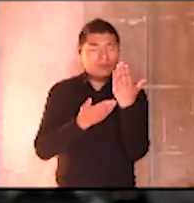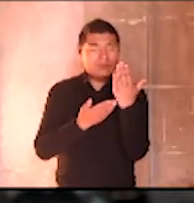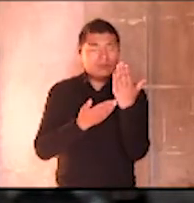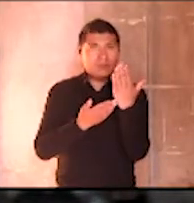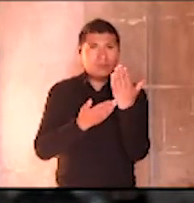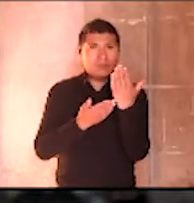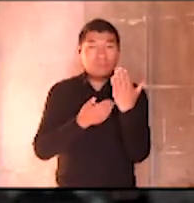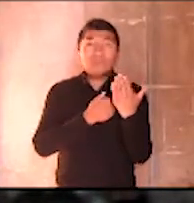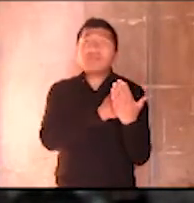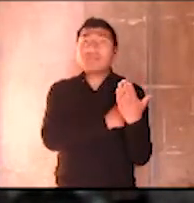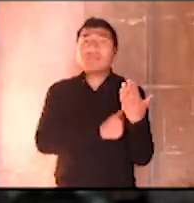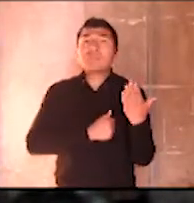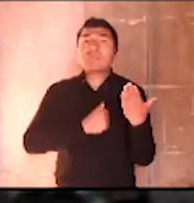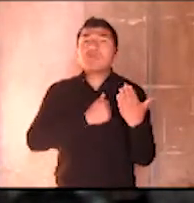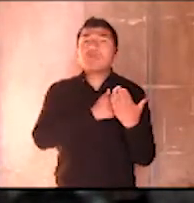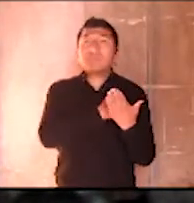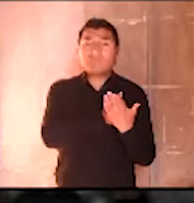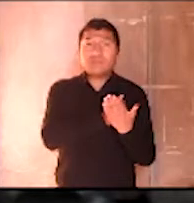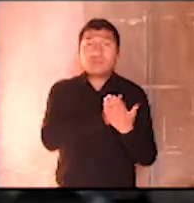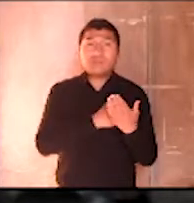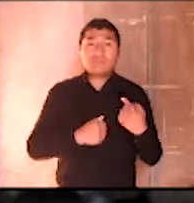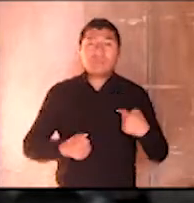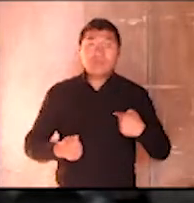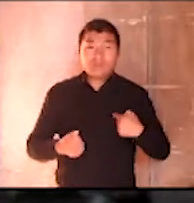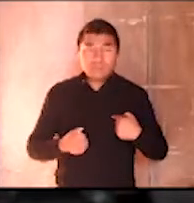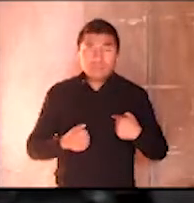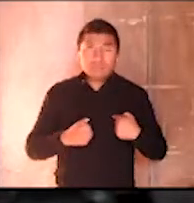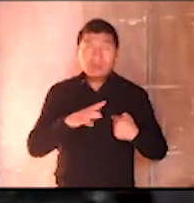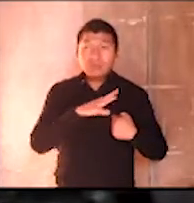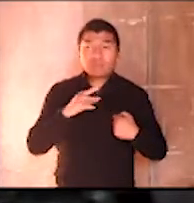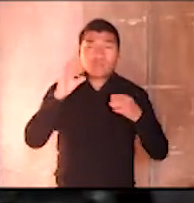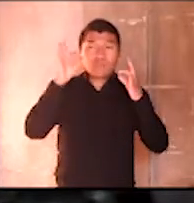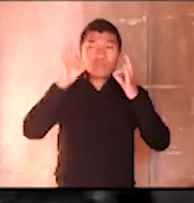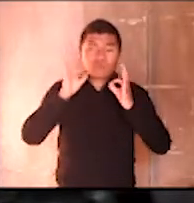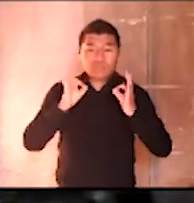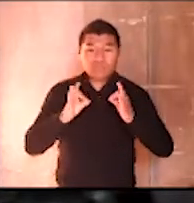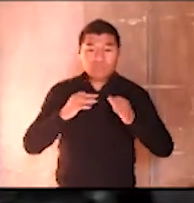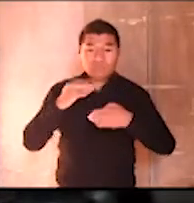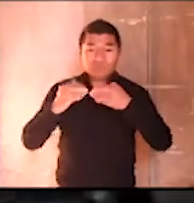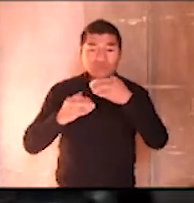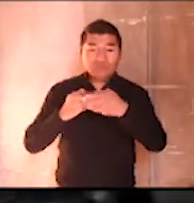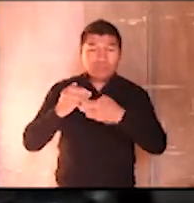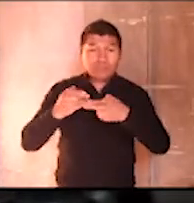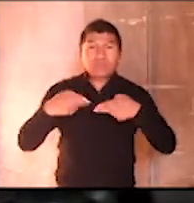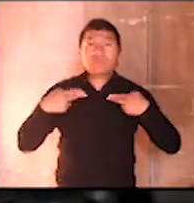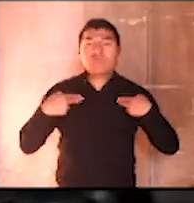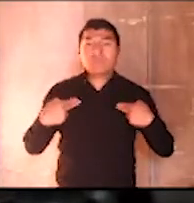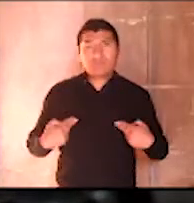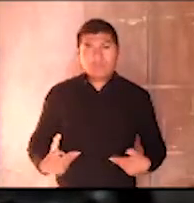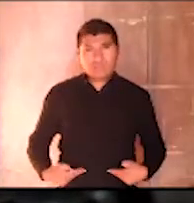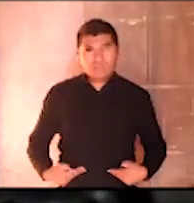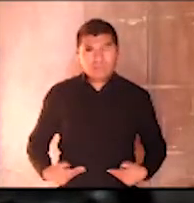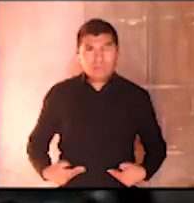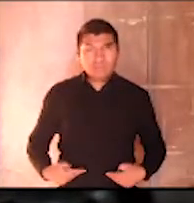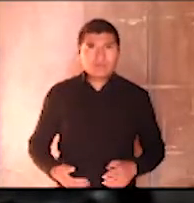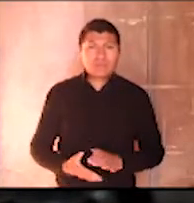a actitudes y modo de proceder muy humanos.